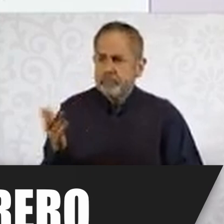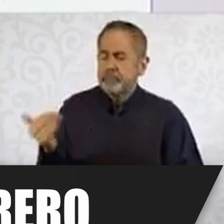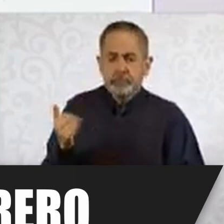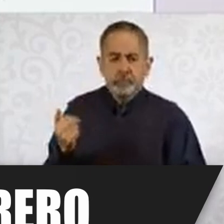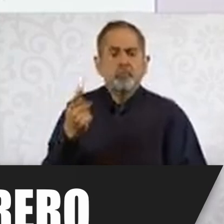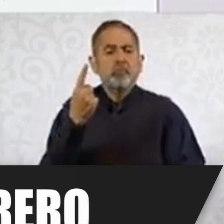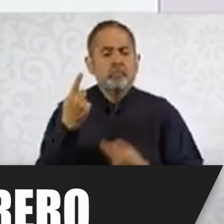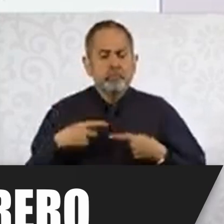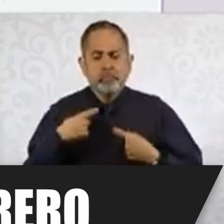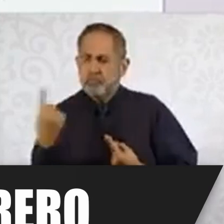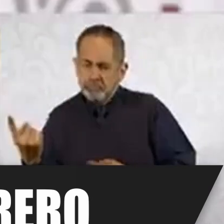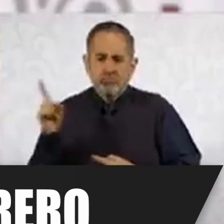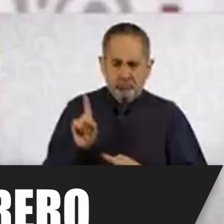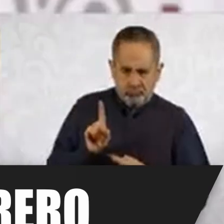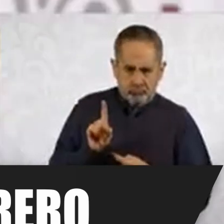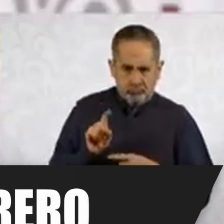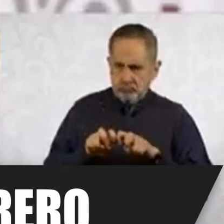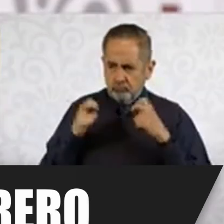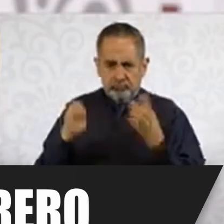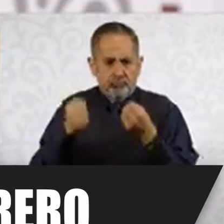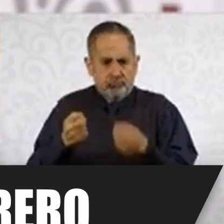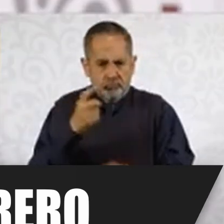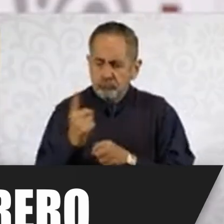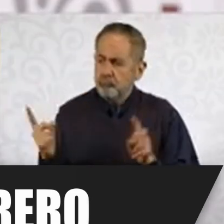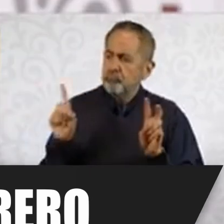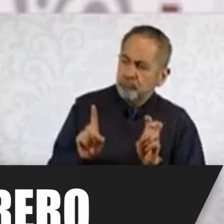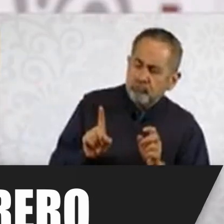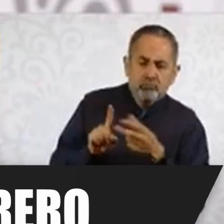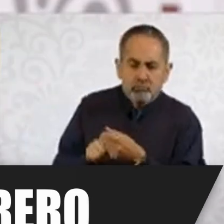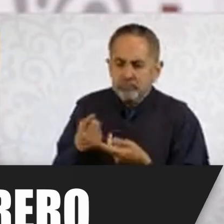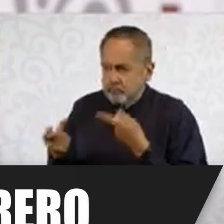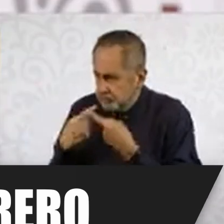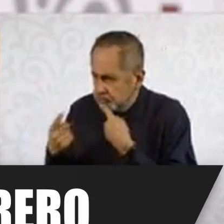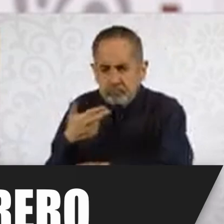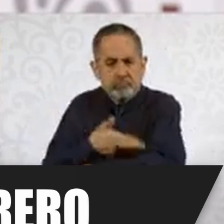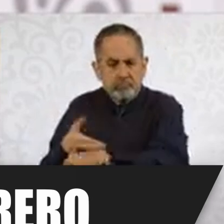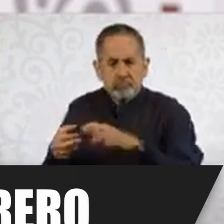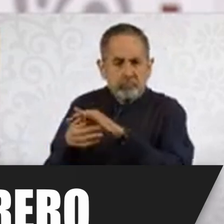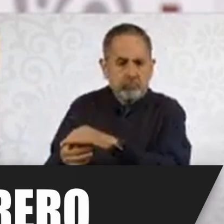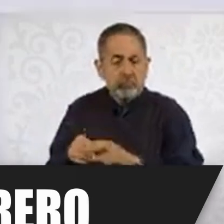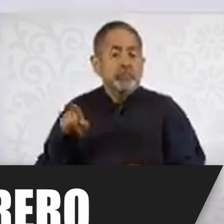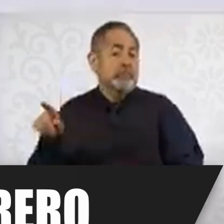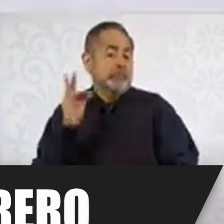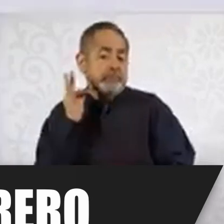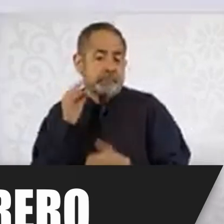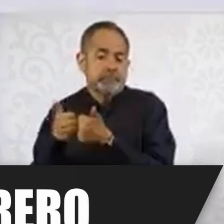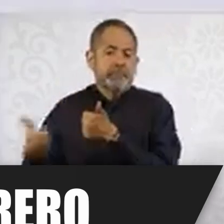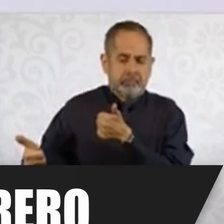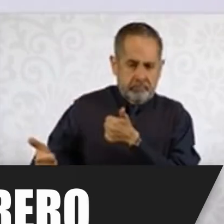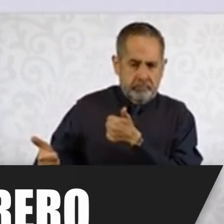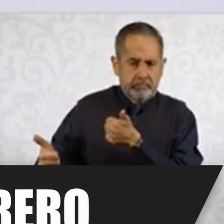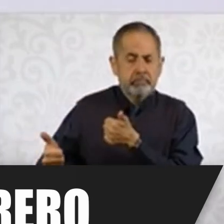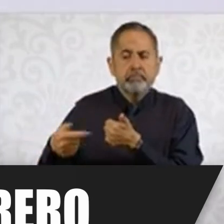persona que pudiera estar en el gabinete de seguridad para coordinarnos. La fiscalía es autónoma,